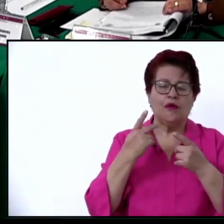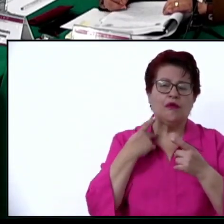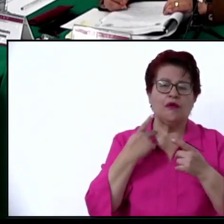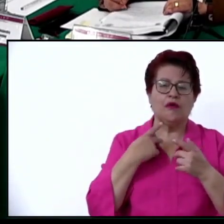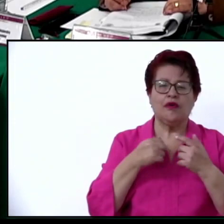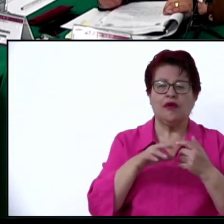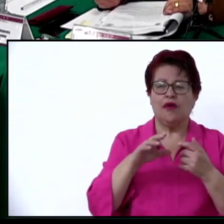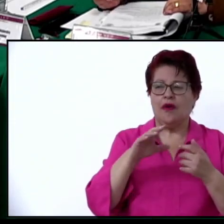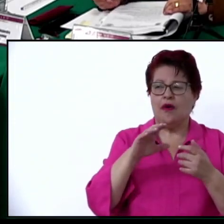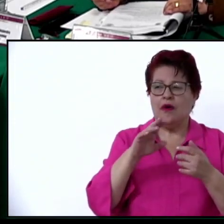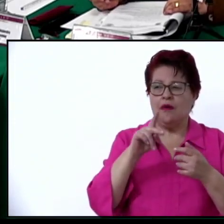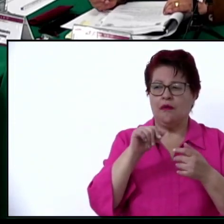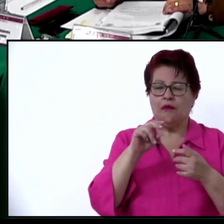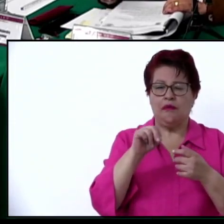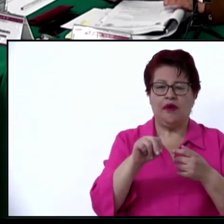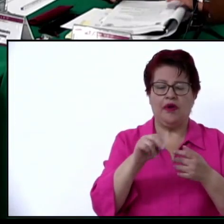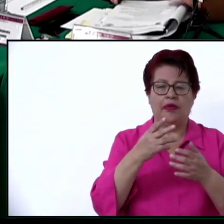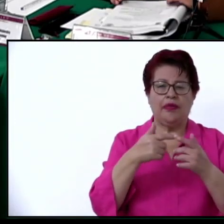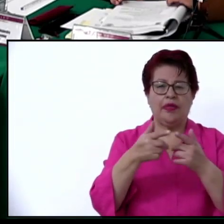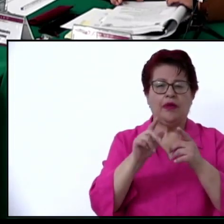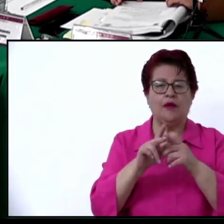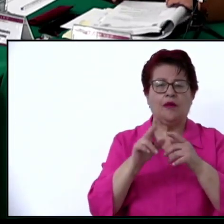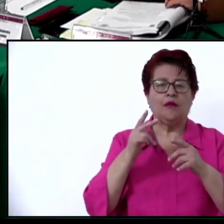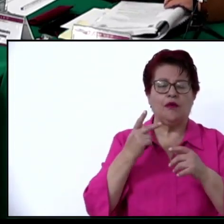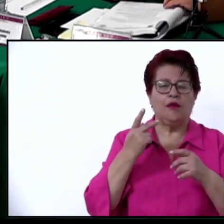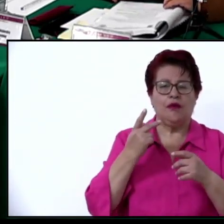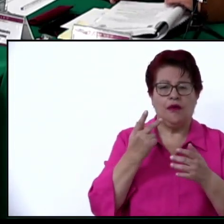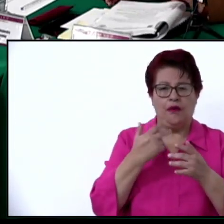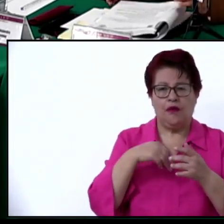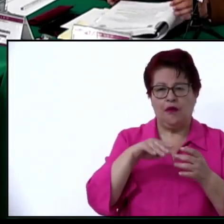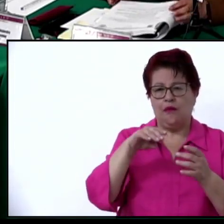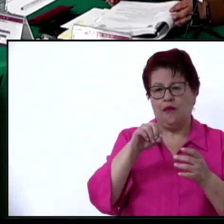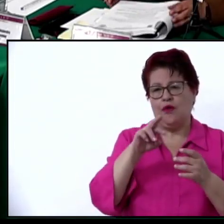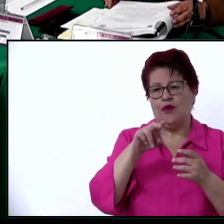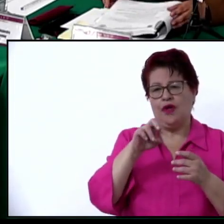Partido Acción Nacional. Grupo Parlamentario de Morena.